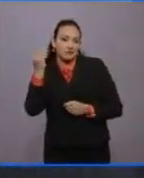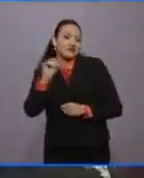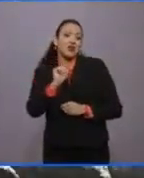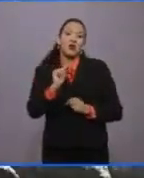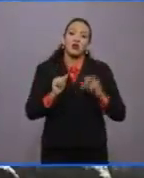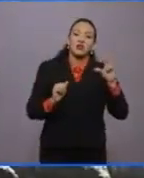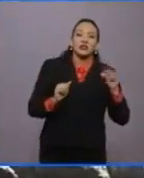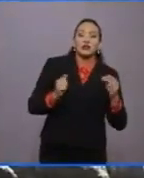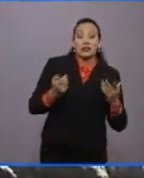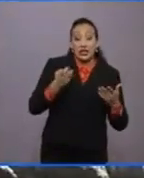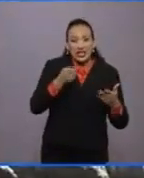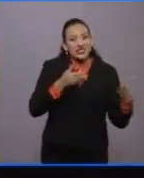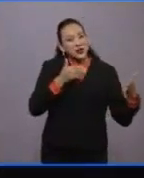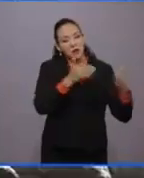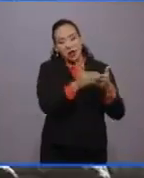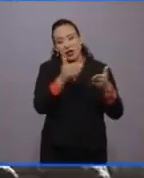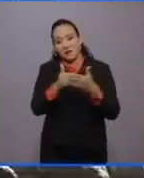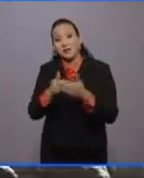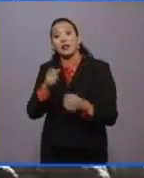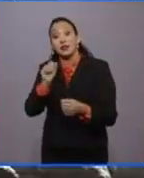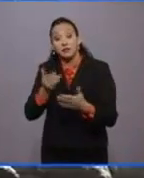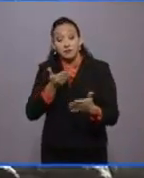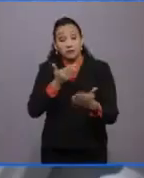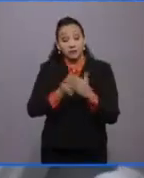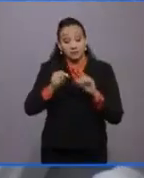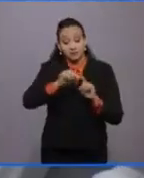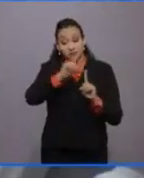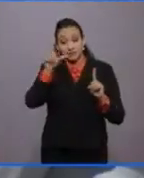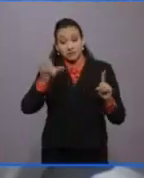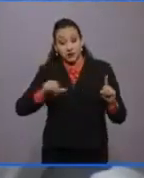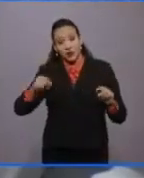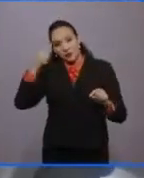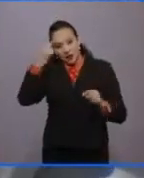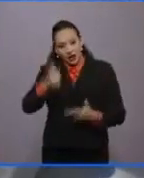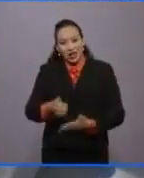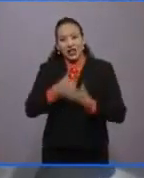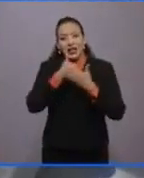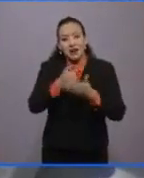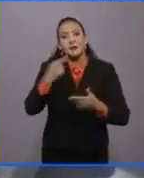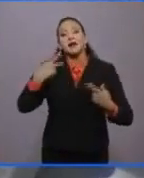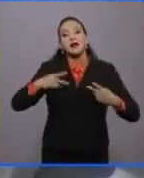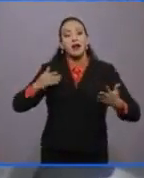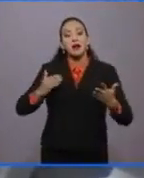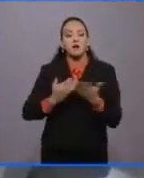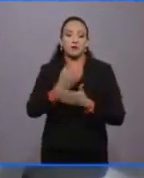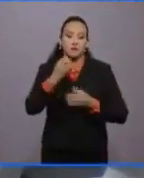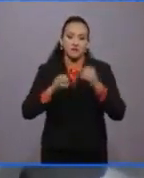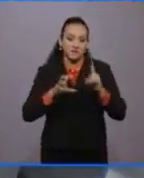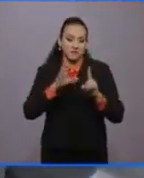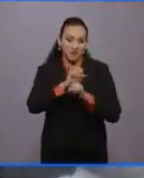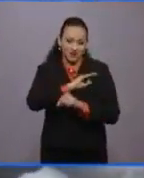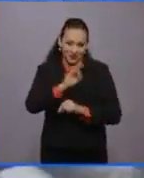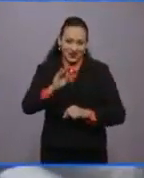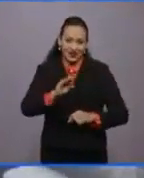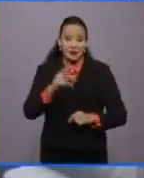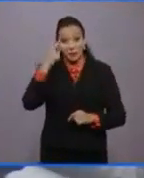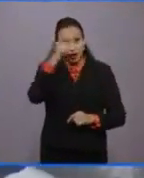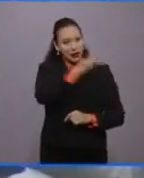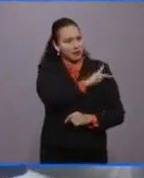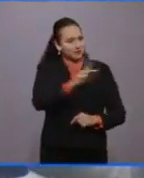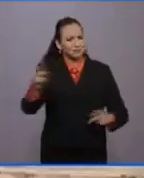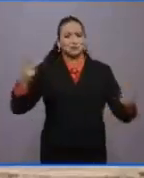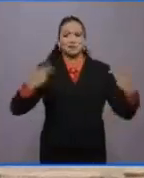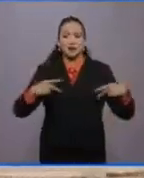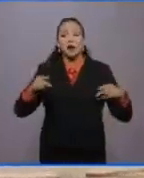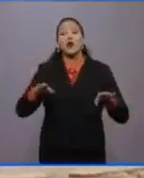los esfuerzos e iniciativas a nivel nacional y regional que buscan promover y mejorar el acceso a la justicia para todas las personas